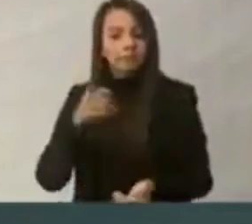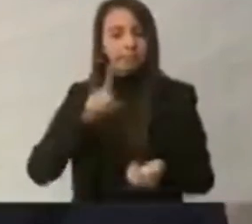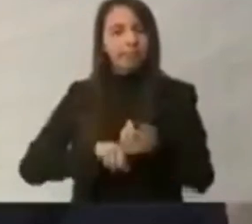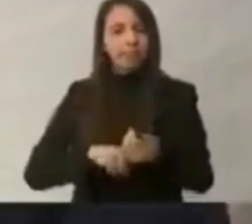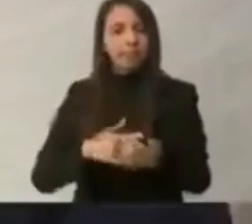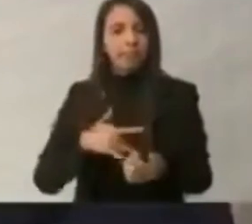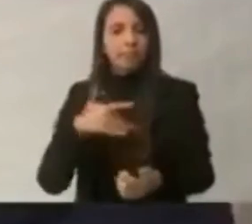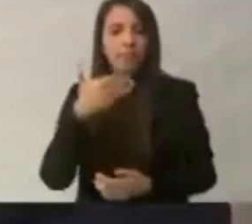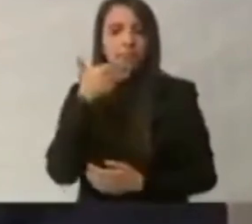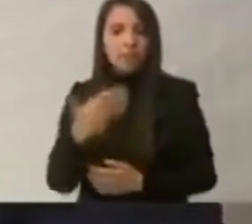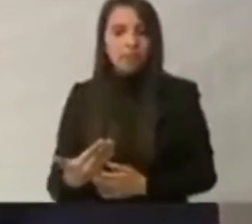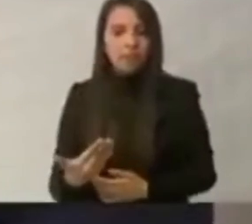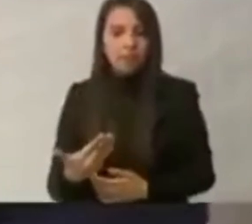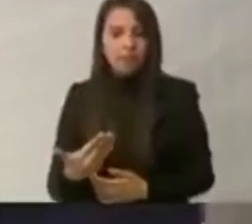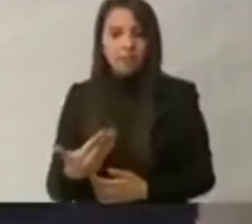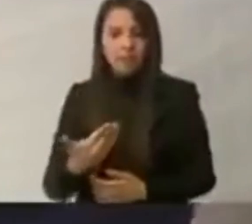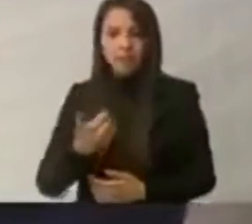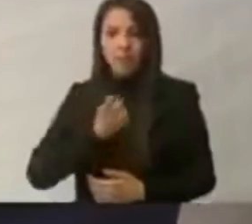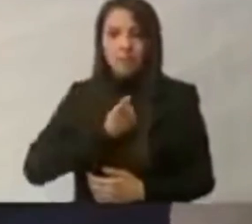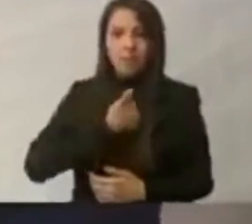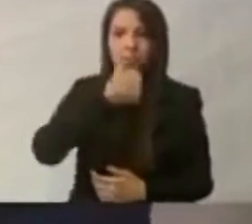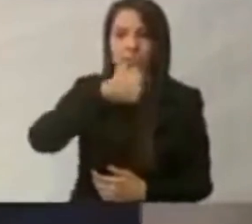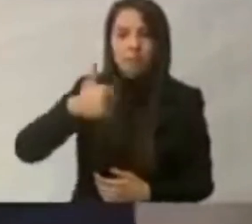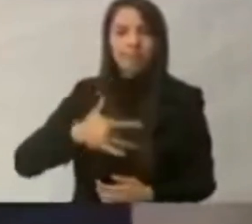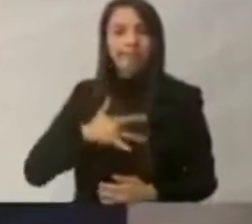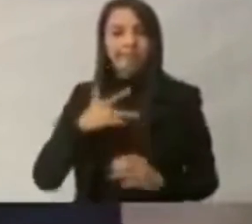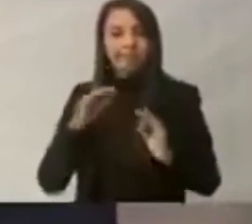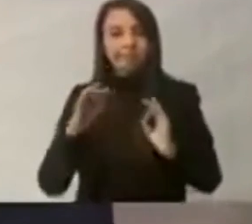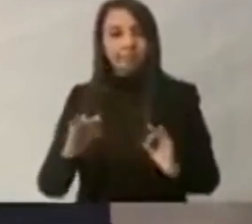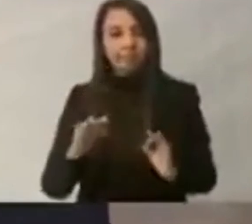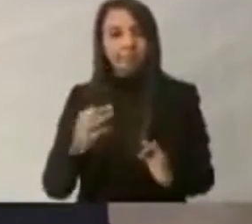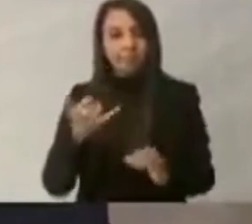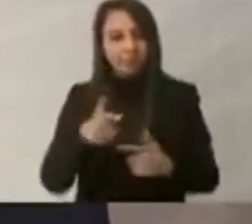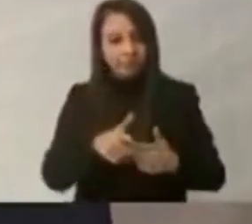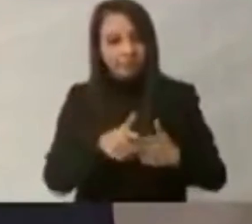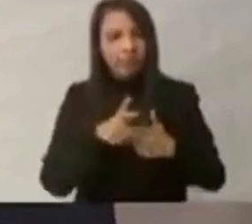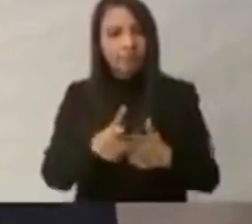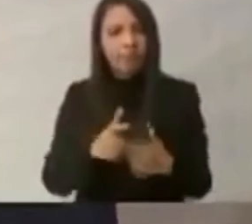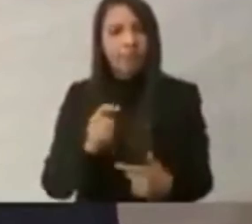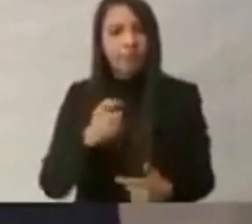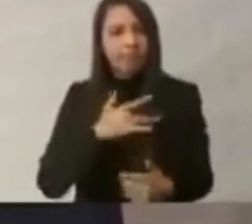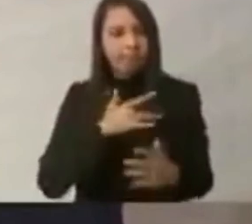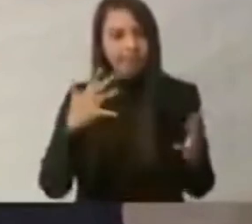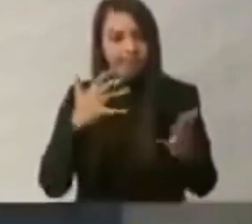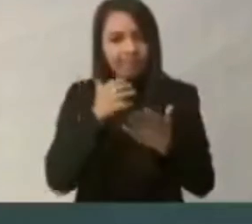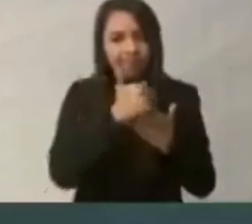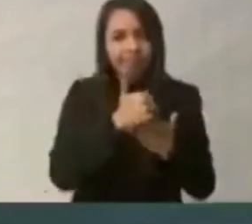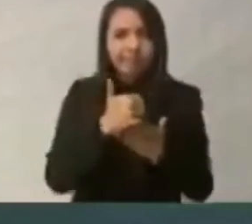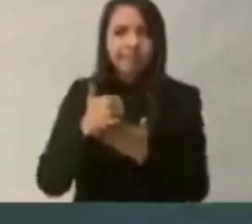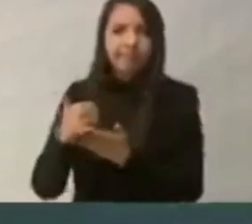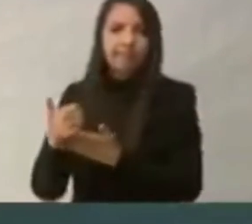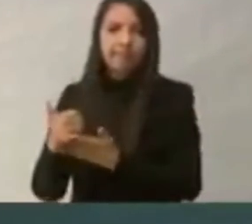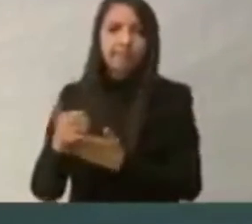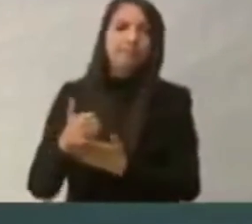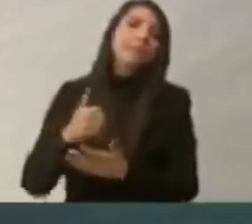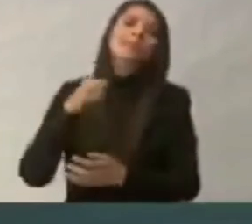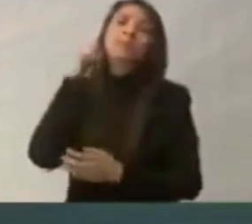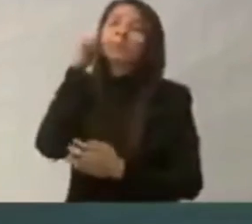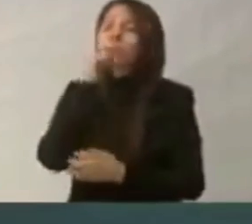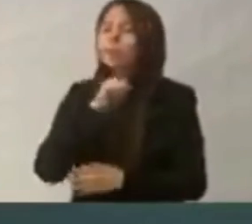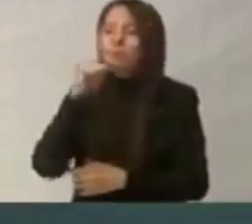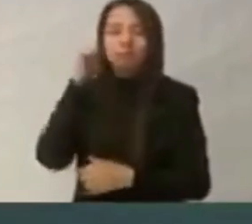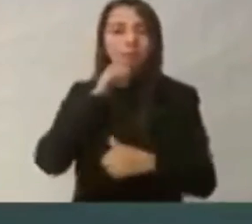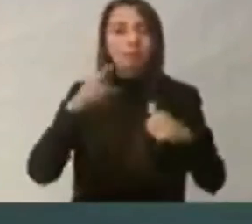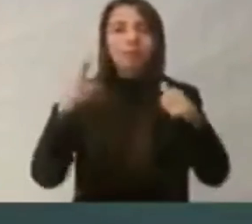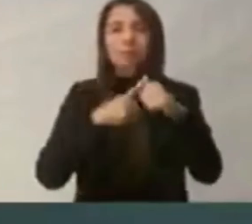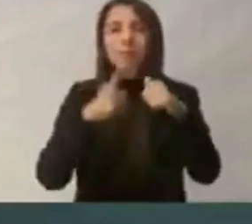para reafirmar nuestro humanismo, vamos a darle siempre la preferencia a la gente más